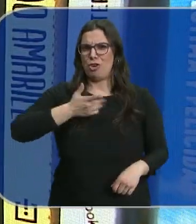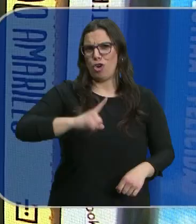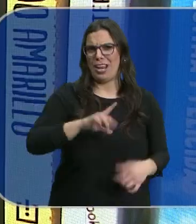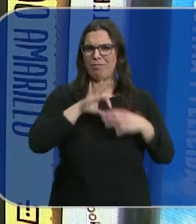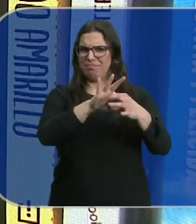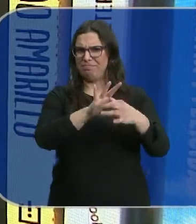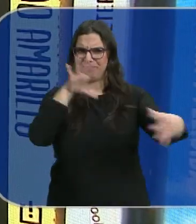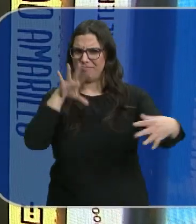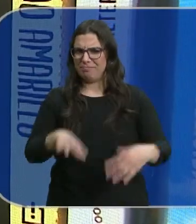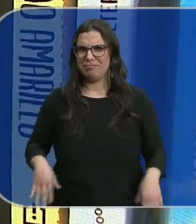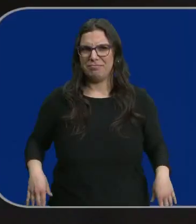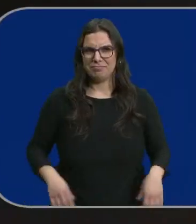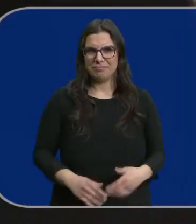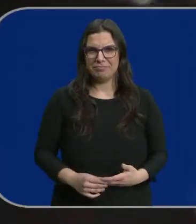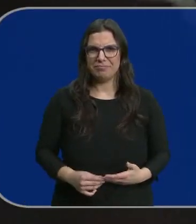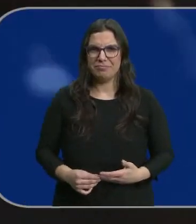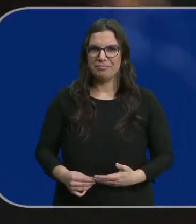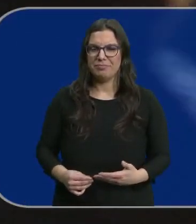estas premisas.